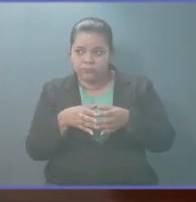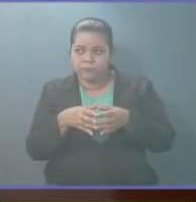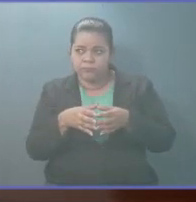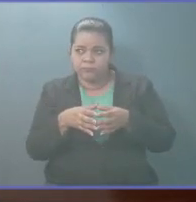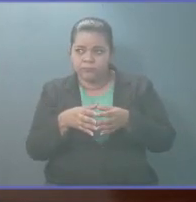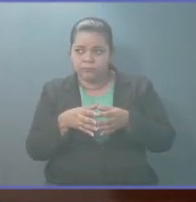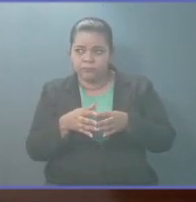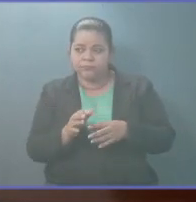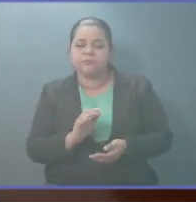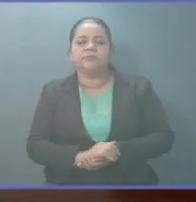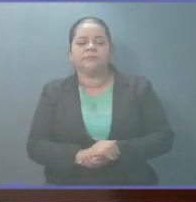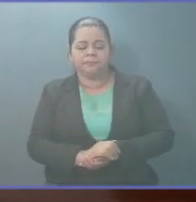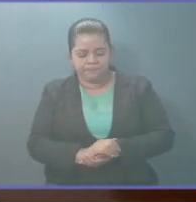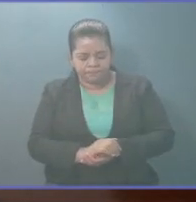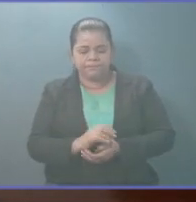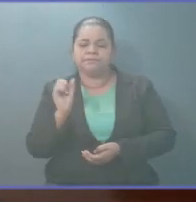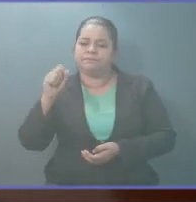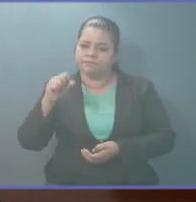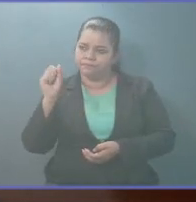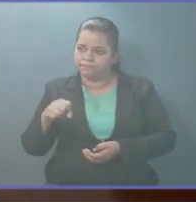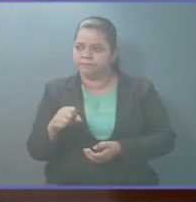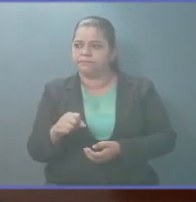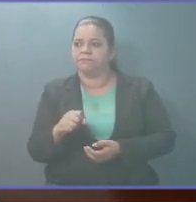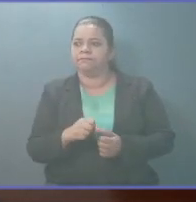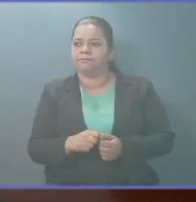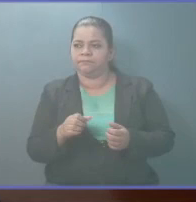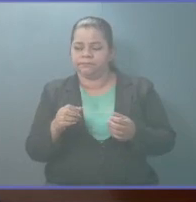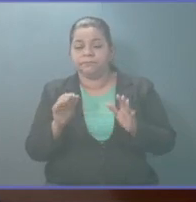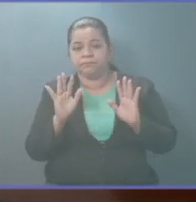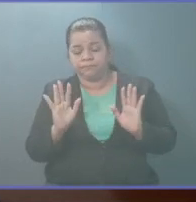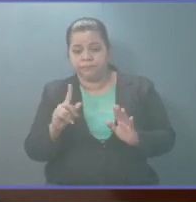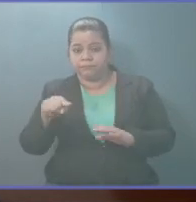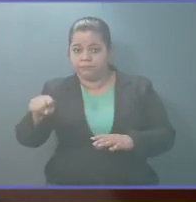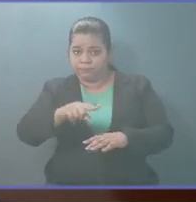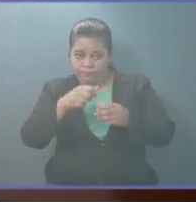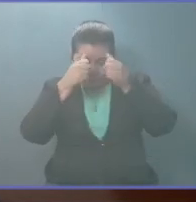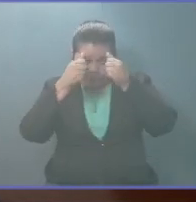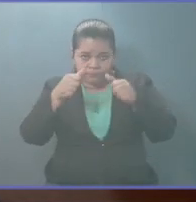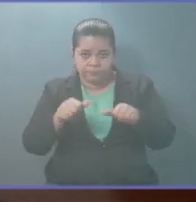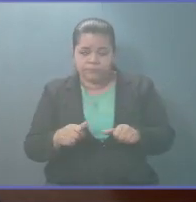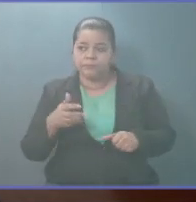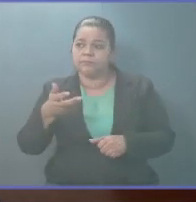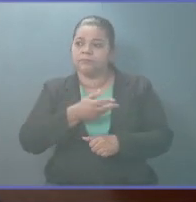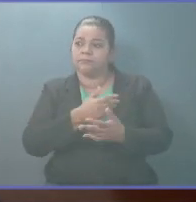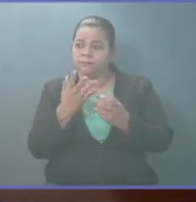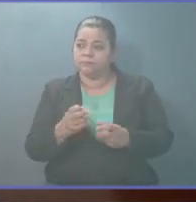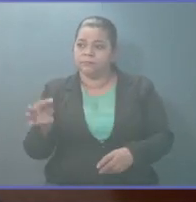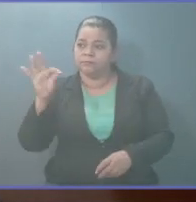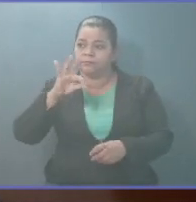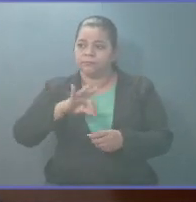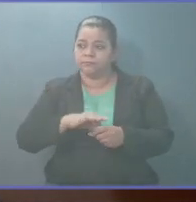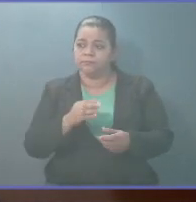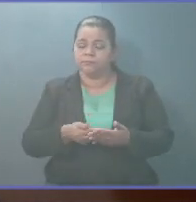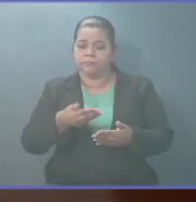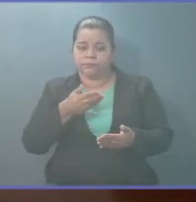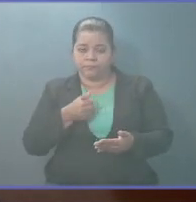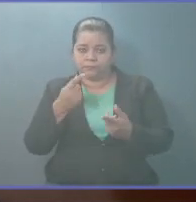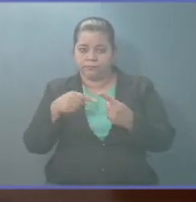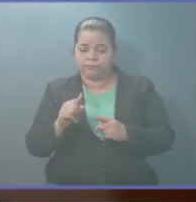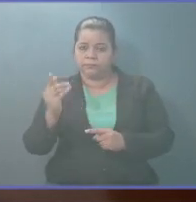bajar. El agua moja, el fuego quema. Se cumple cada vez la premisa que usted